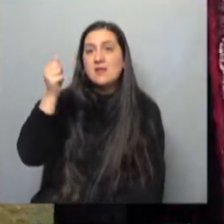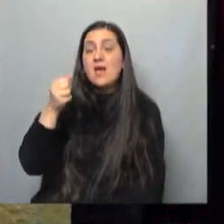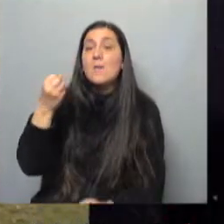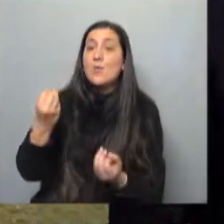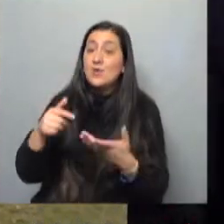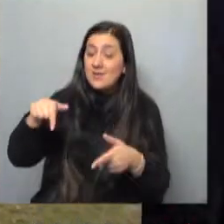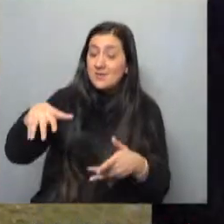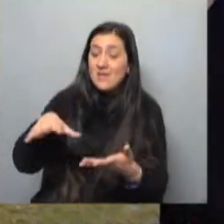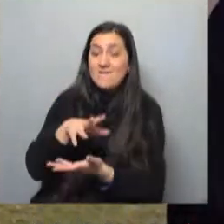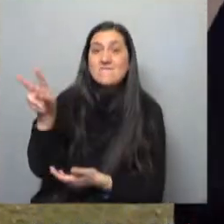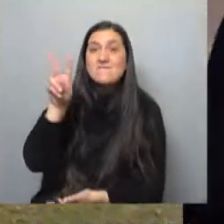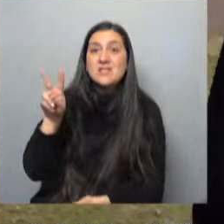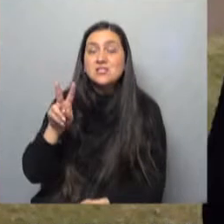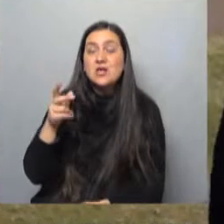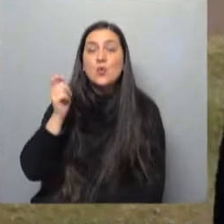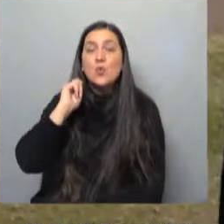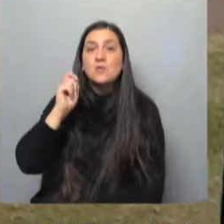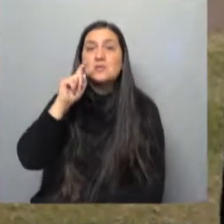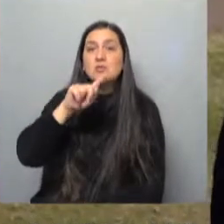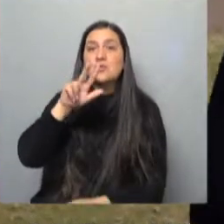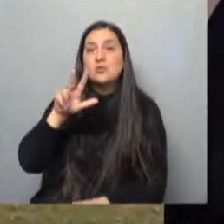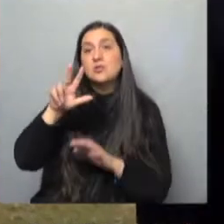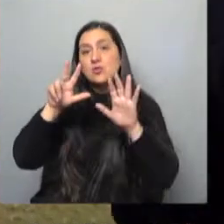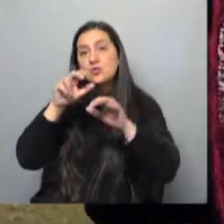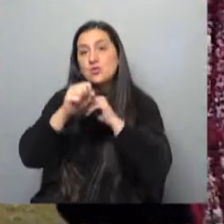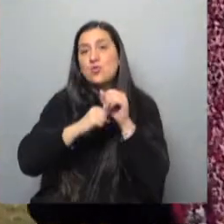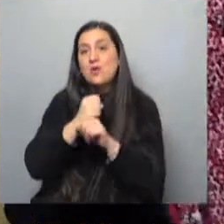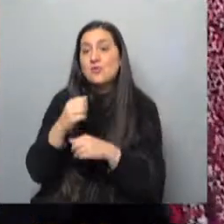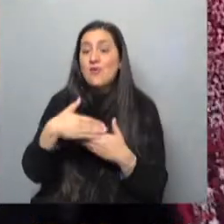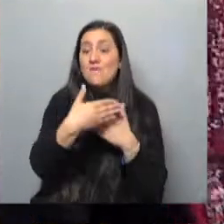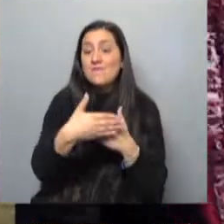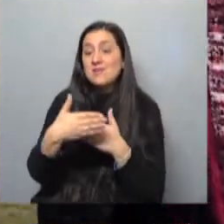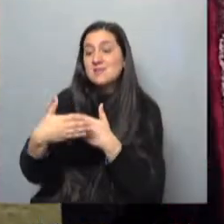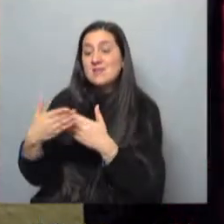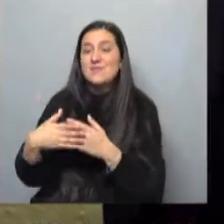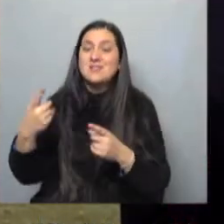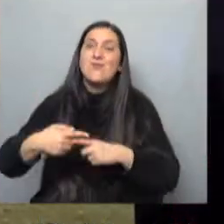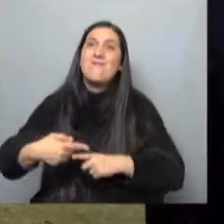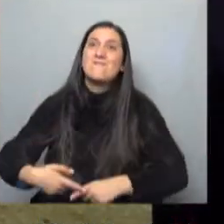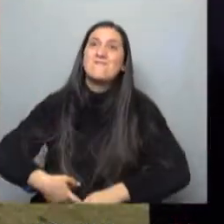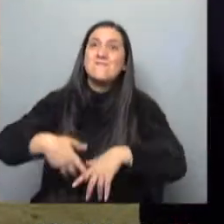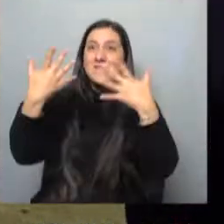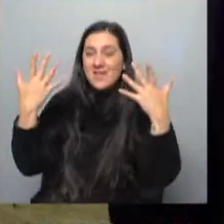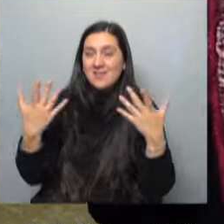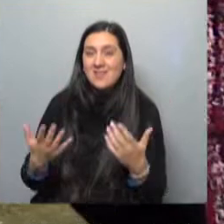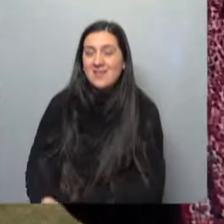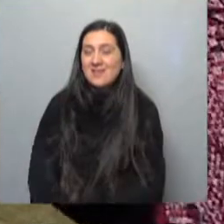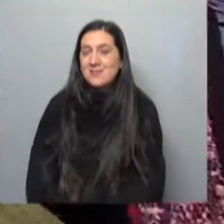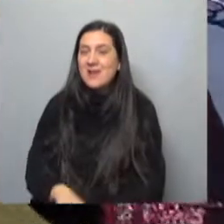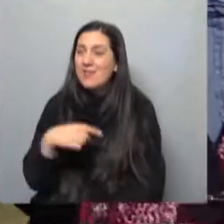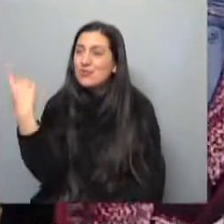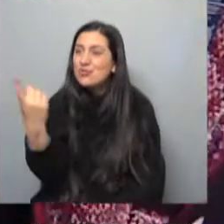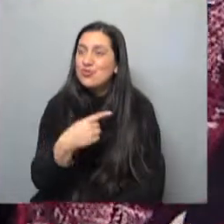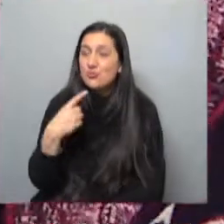188 años de su proceso de fundación y los vecinos se van a dar una gran fiesta para festejar entre